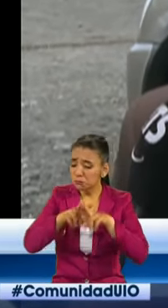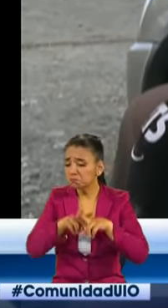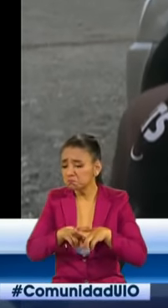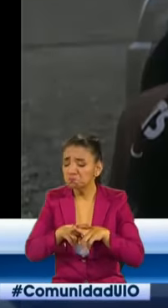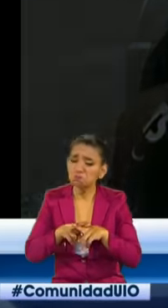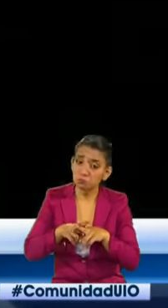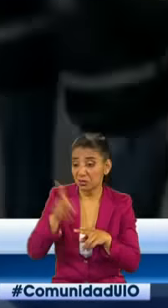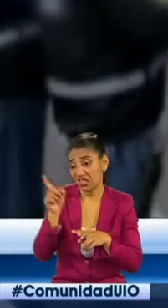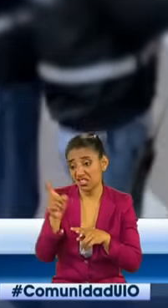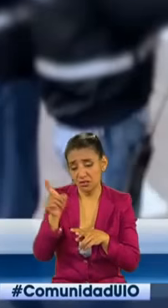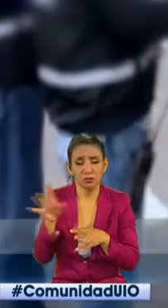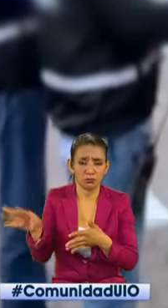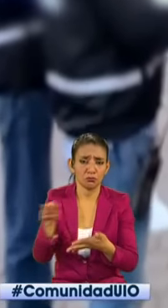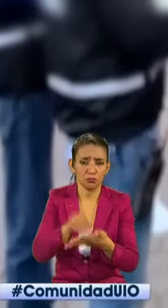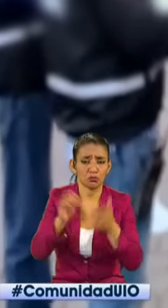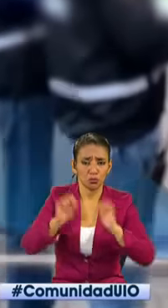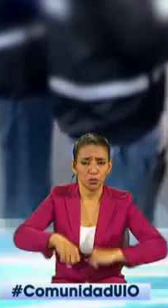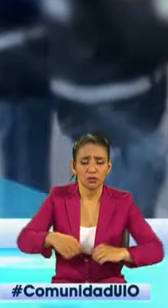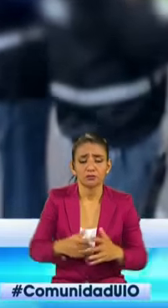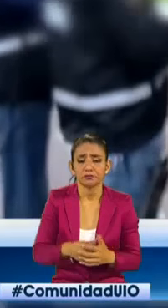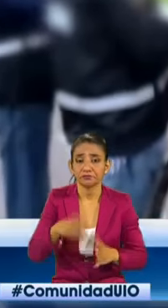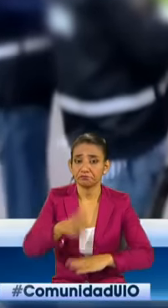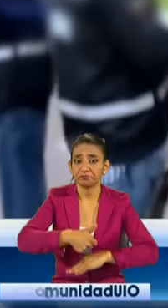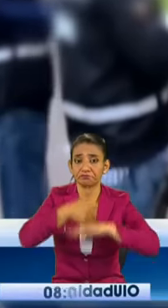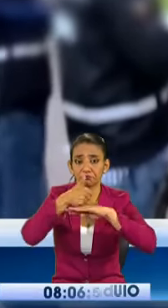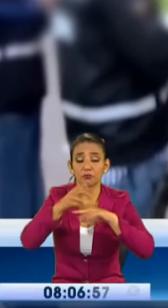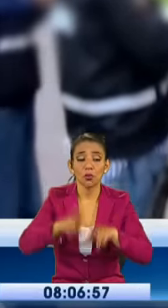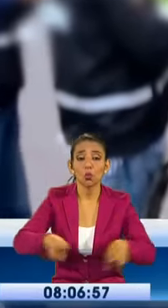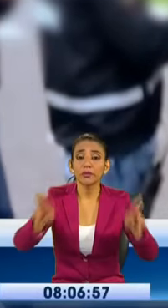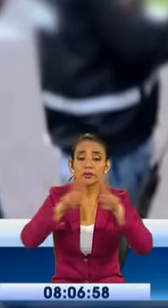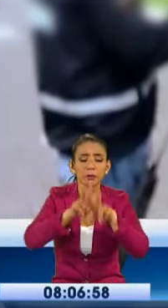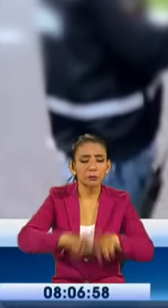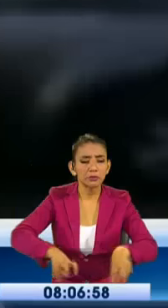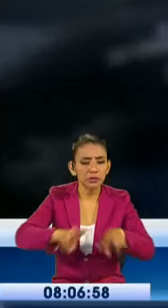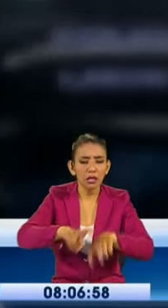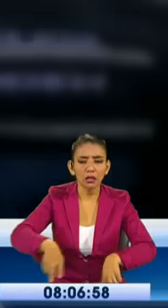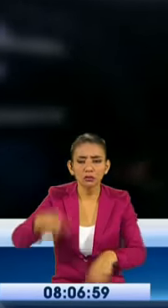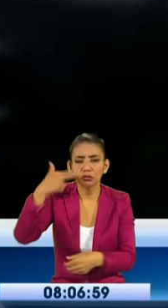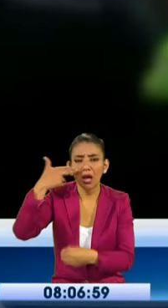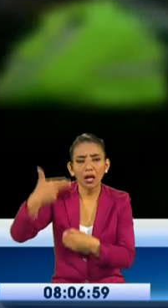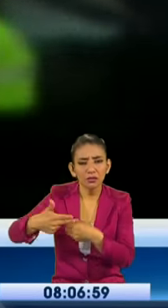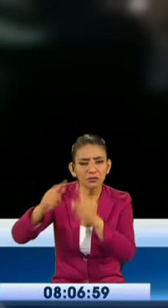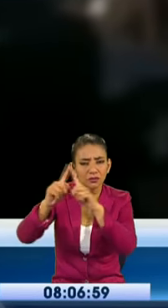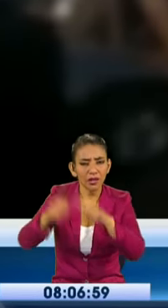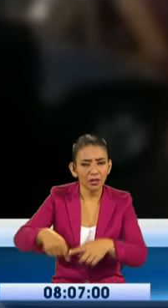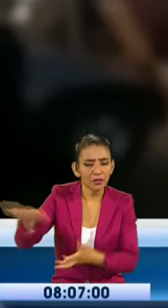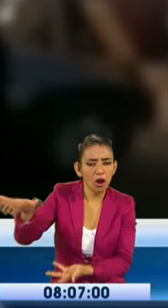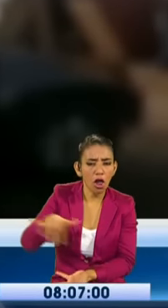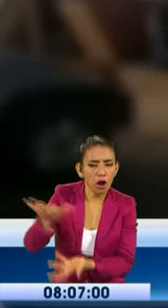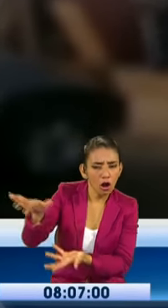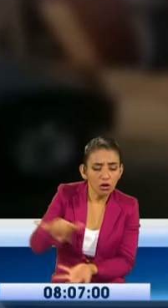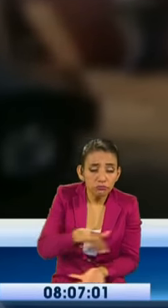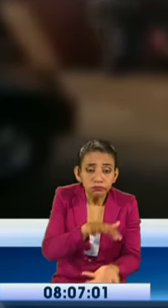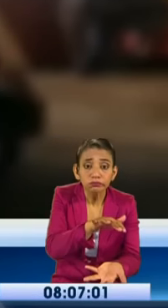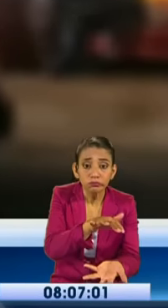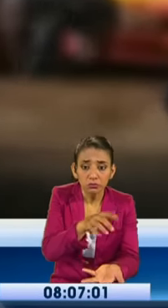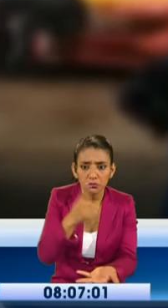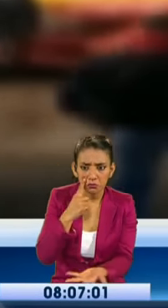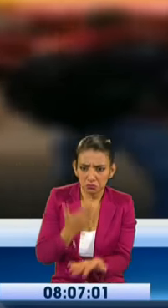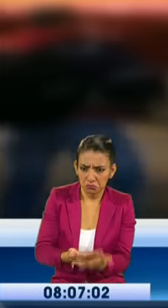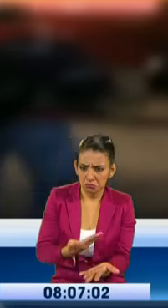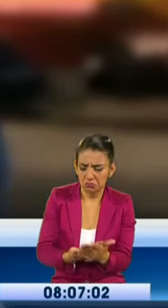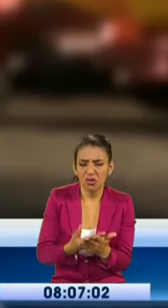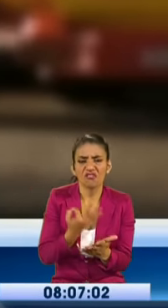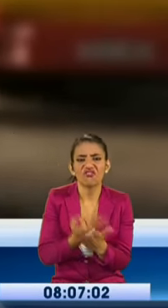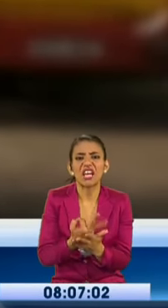a la investigación. Agentes de la Unidad de Investigación de Delitos Energéticos e Hidrocarburíferos, entre las evidencias encontraron guías y